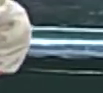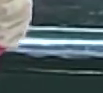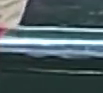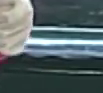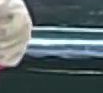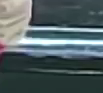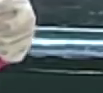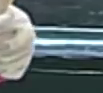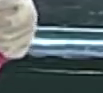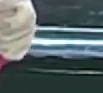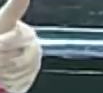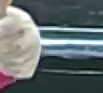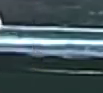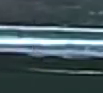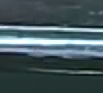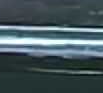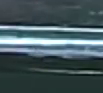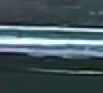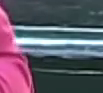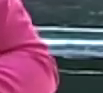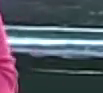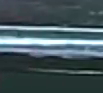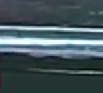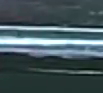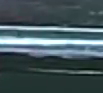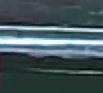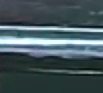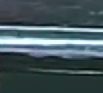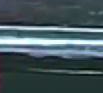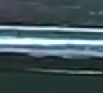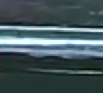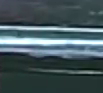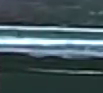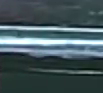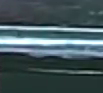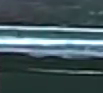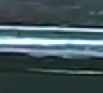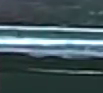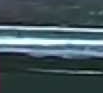para evitar la propagación del virus. Con estos datos, retornamos al contacto a los estudios. Adelante.